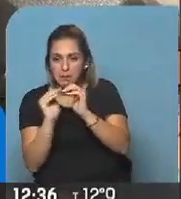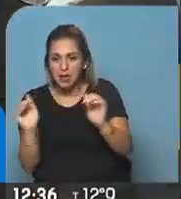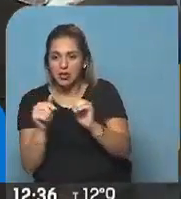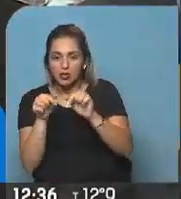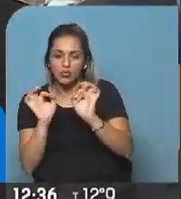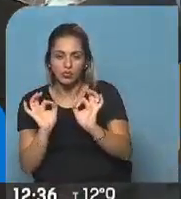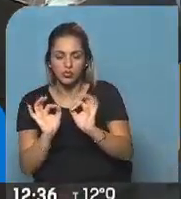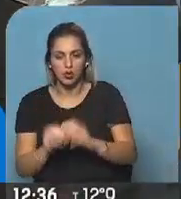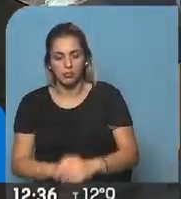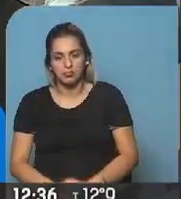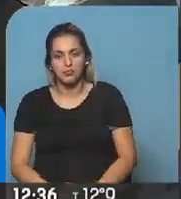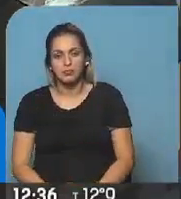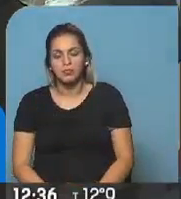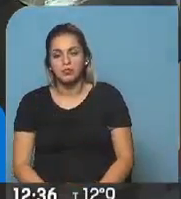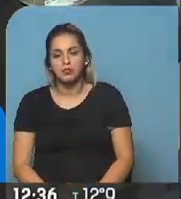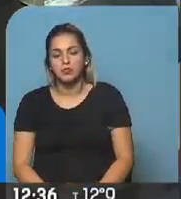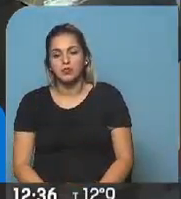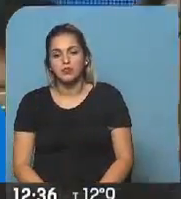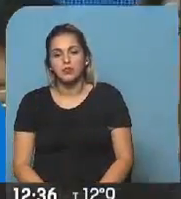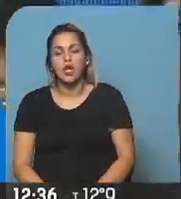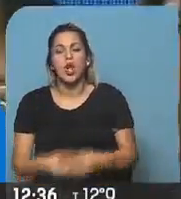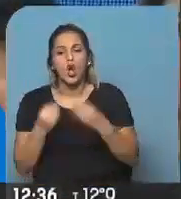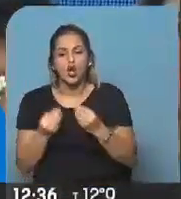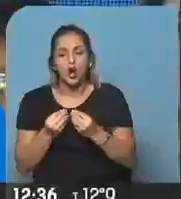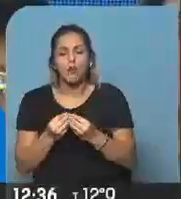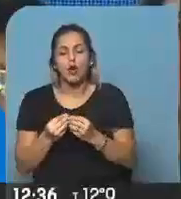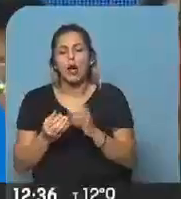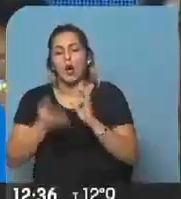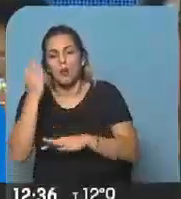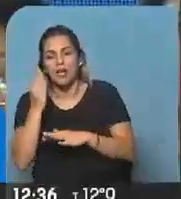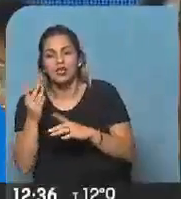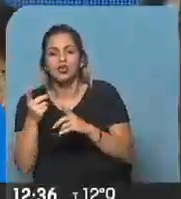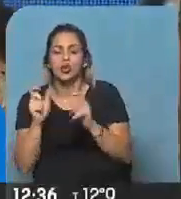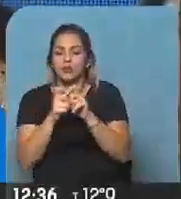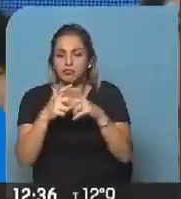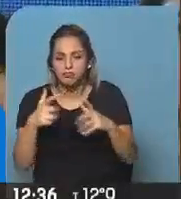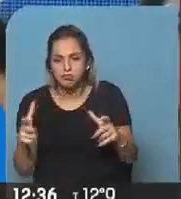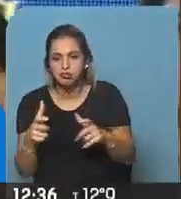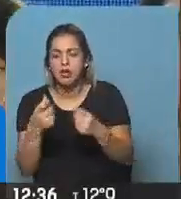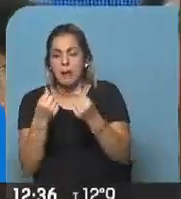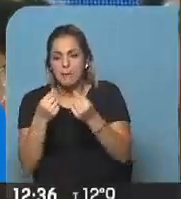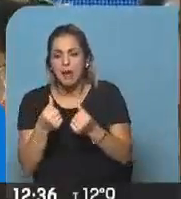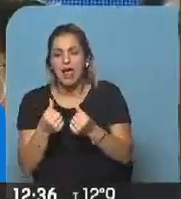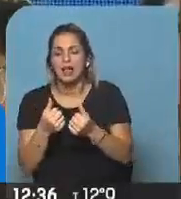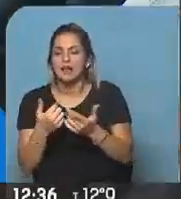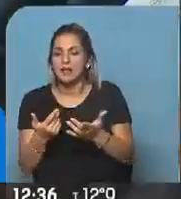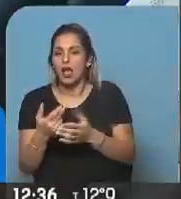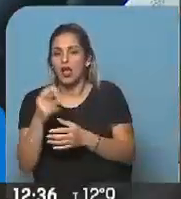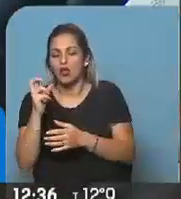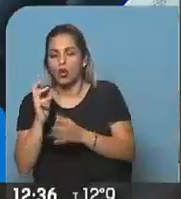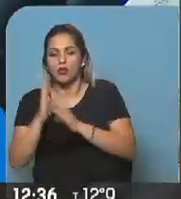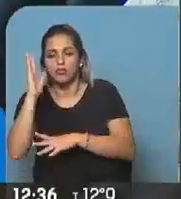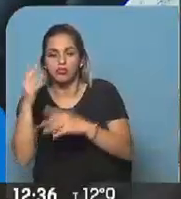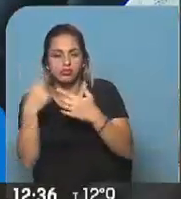llegar con estos préstamos. ¿Es una reacción a la devaluación, el hecho de ampliar los montos de la Primera Casa y